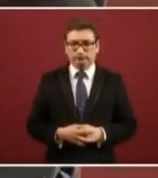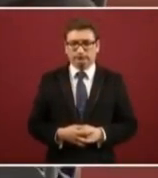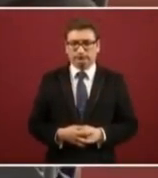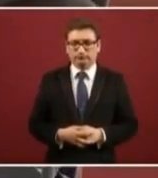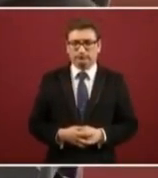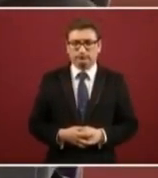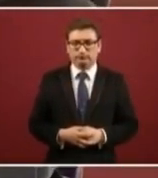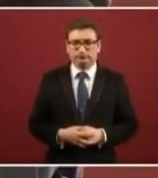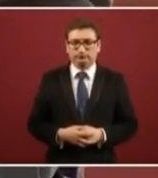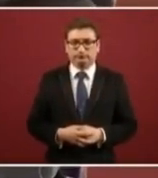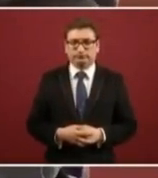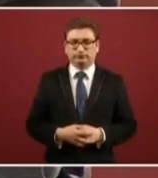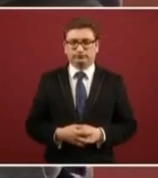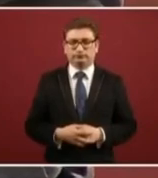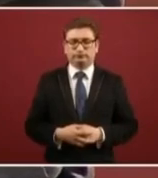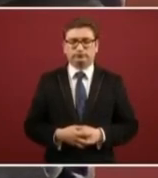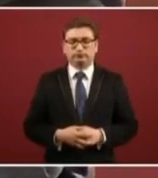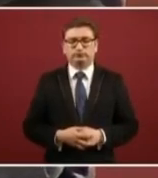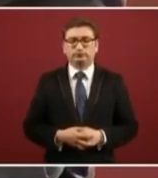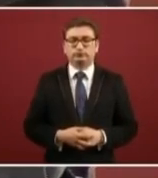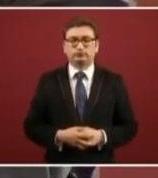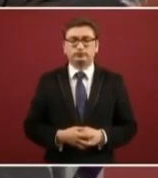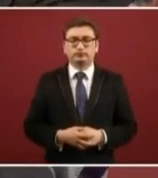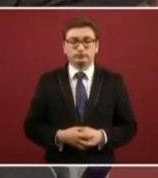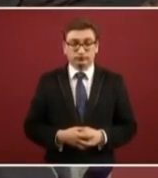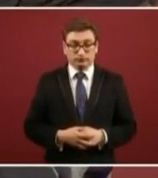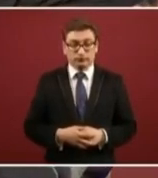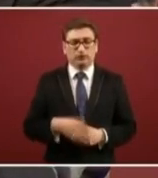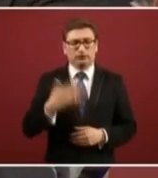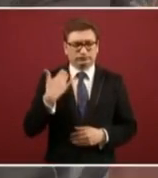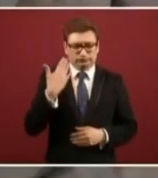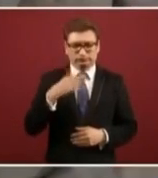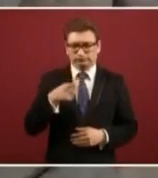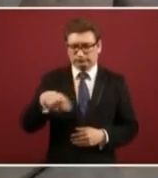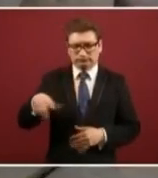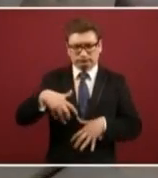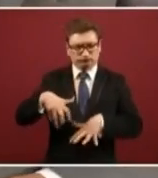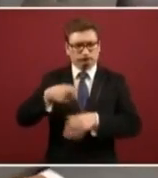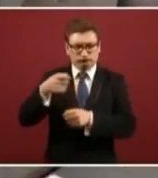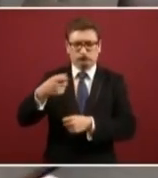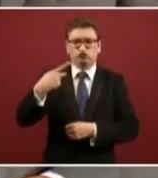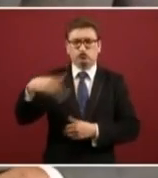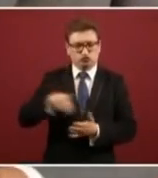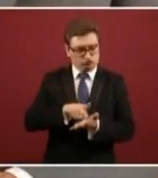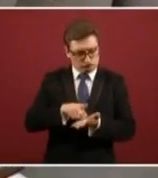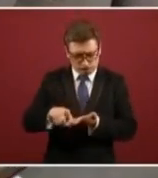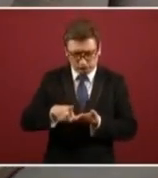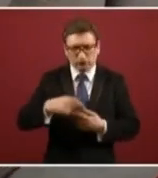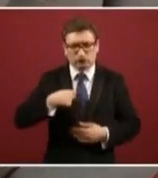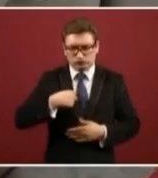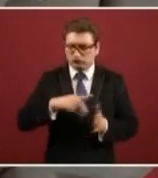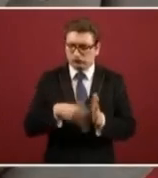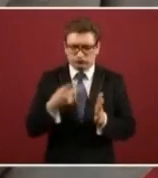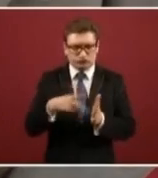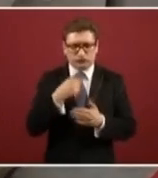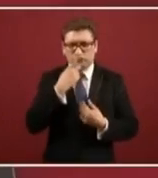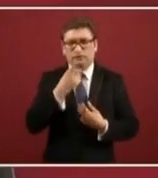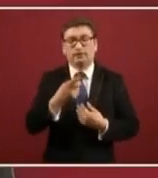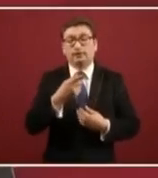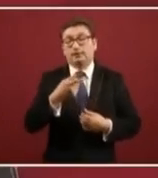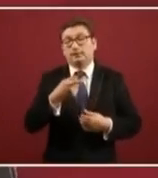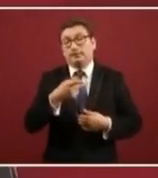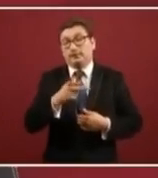Haciendo bulla, es su derecho, ¿eh? O sea, yo siempre subrayo eso, pero